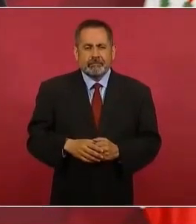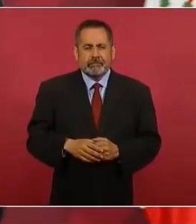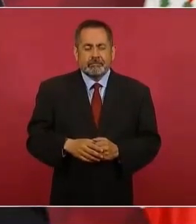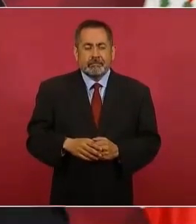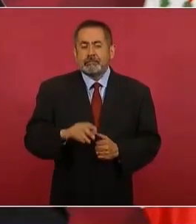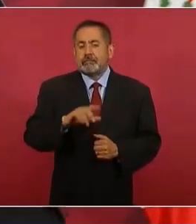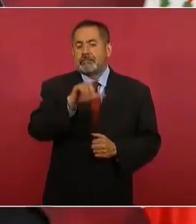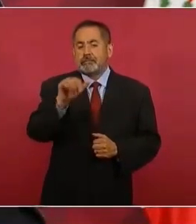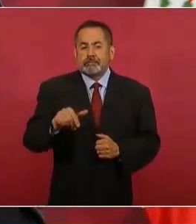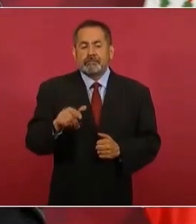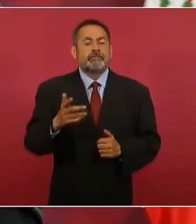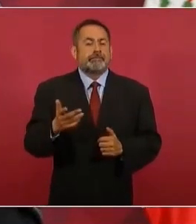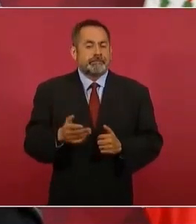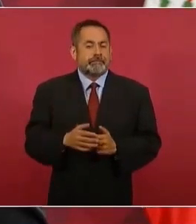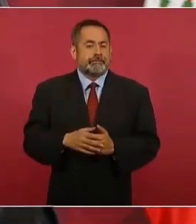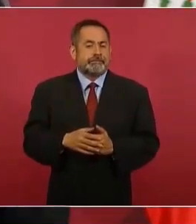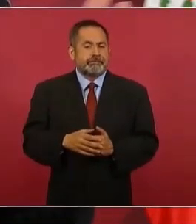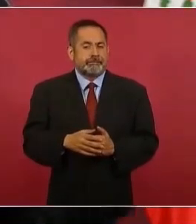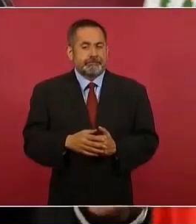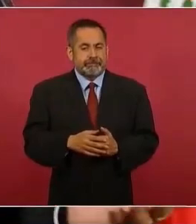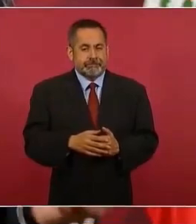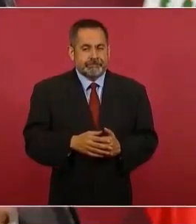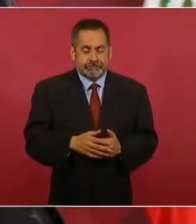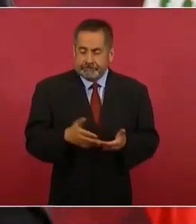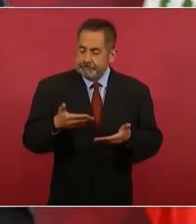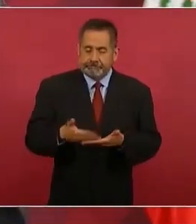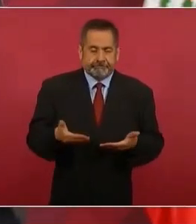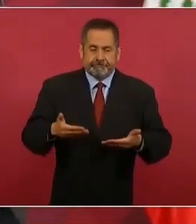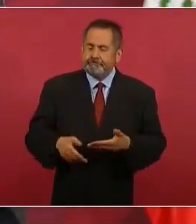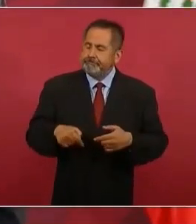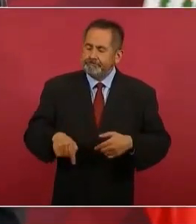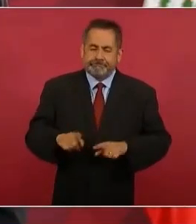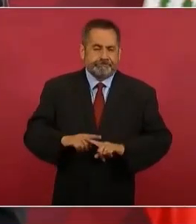Y luego ya estamos en un tiempo